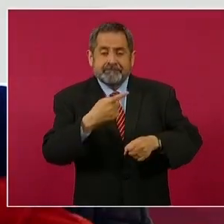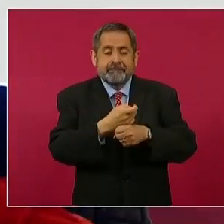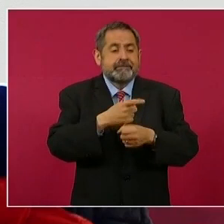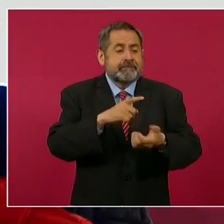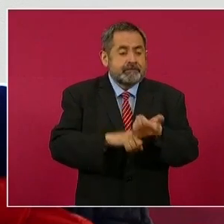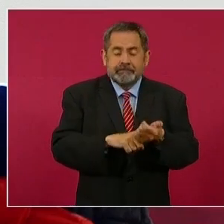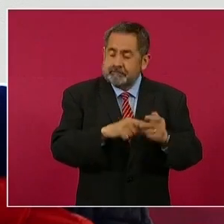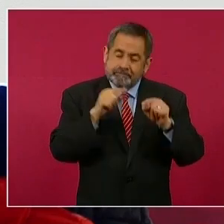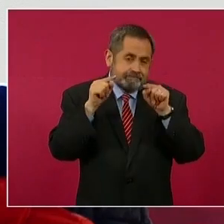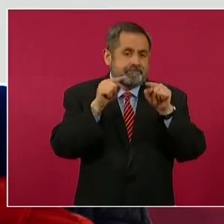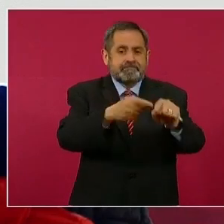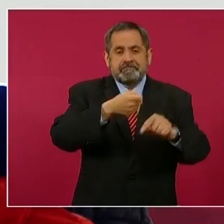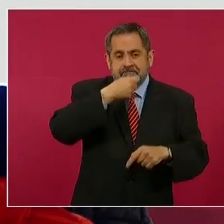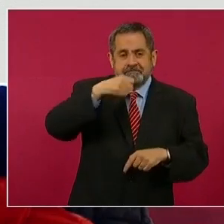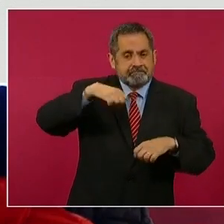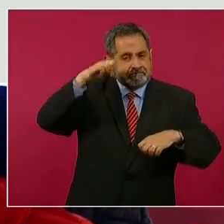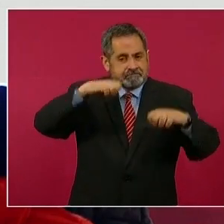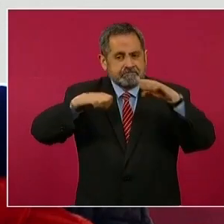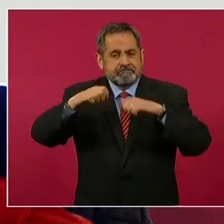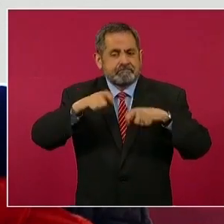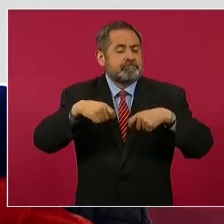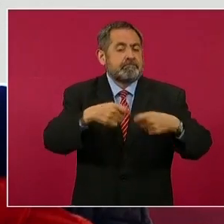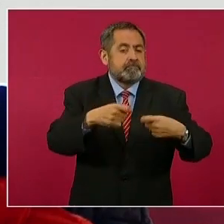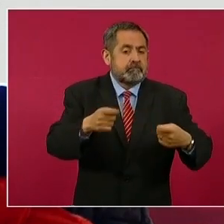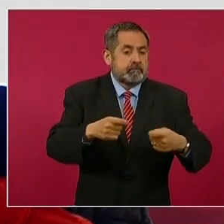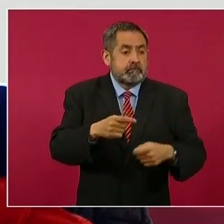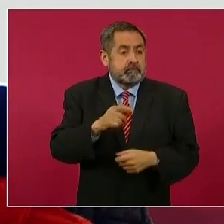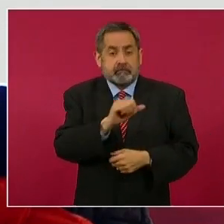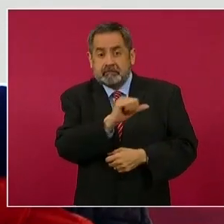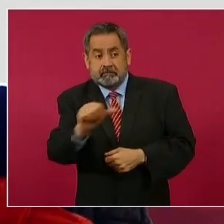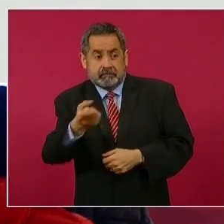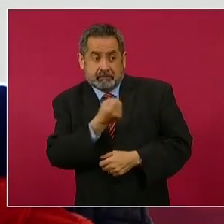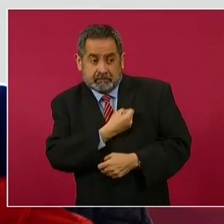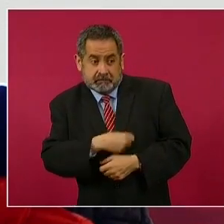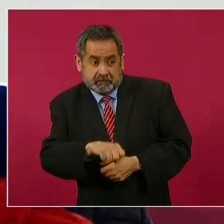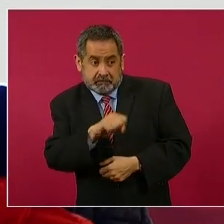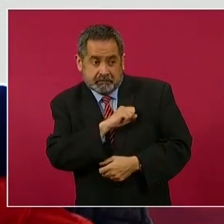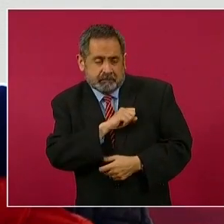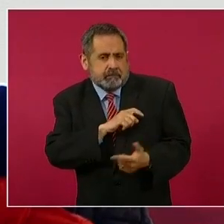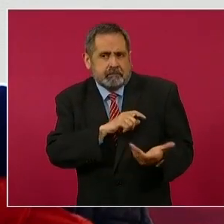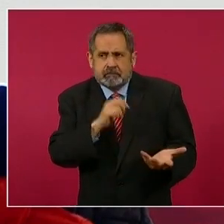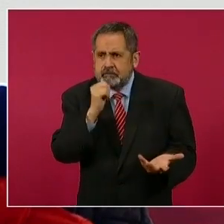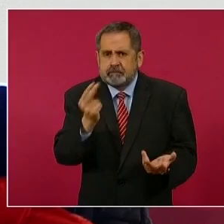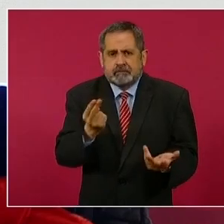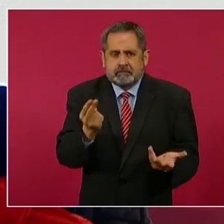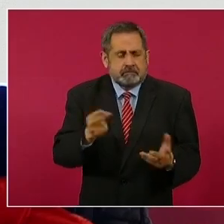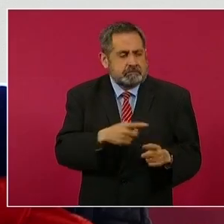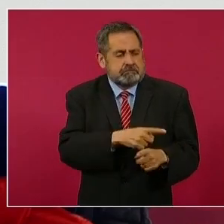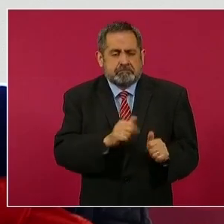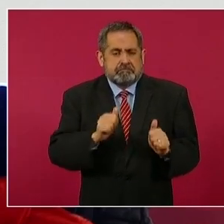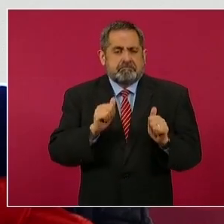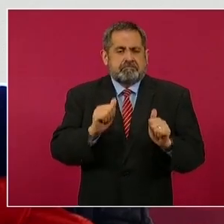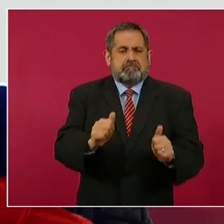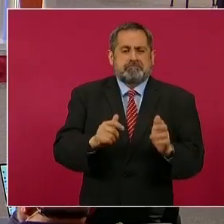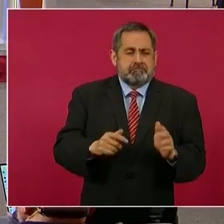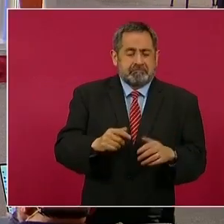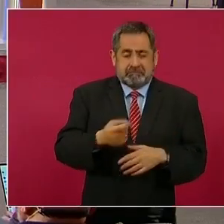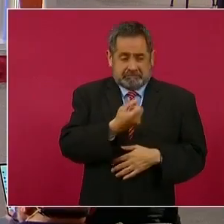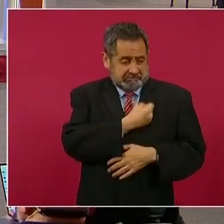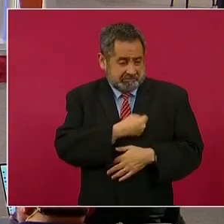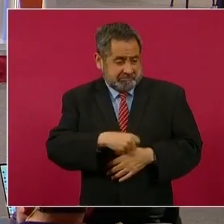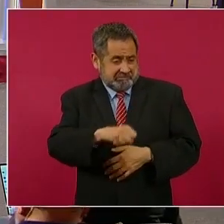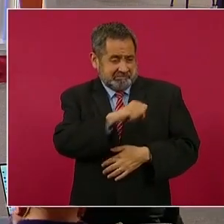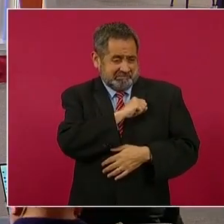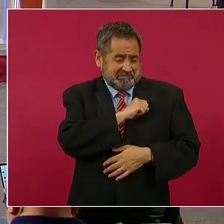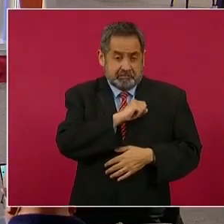de inicio. Pero las personas saludables de estas edades tienen una probabilidad sumamente baja, ya hemos